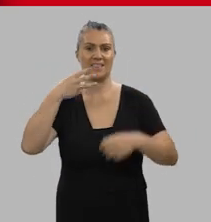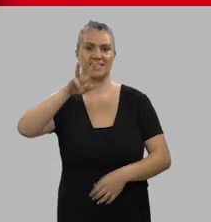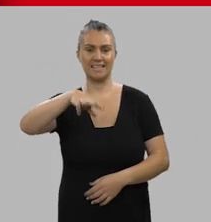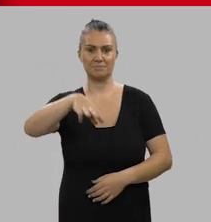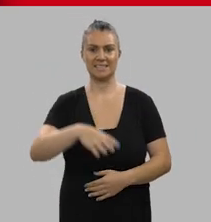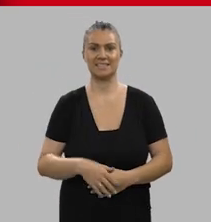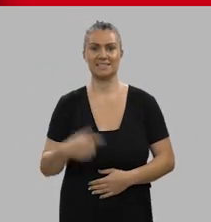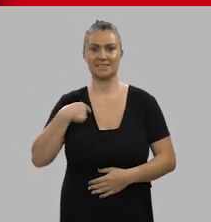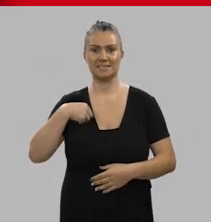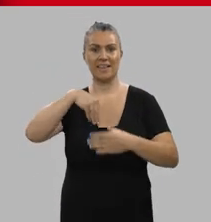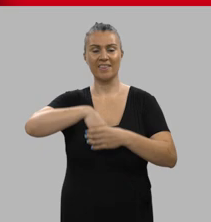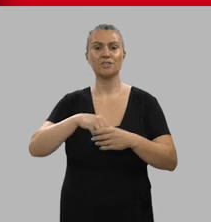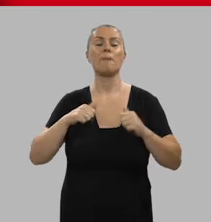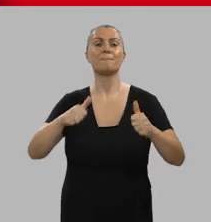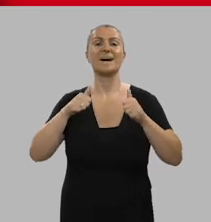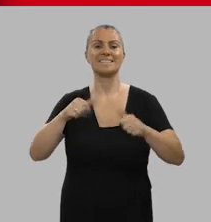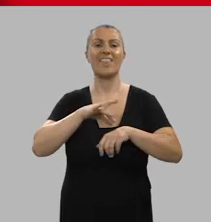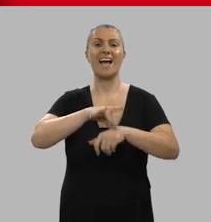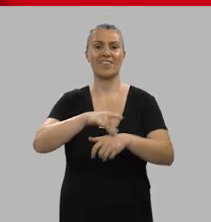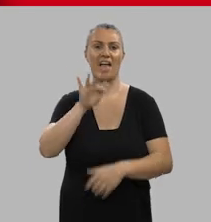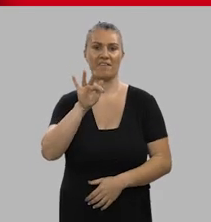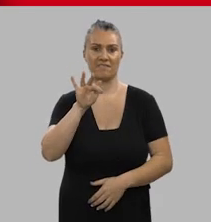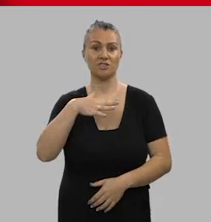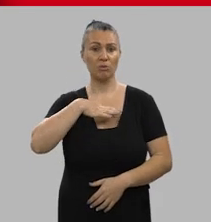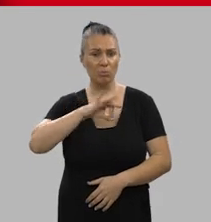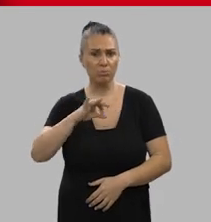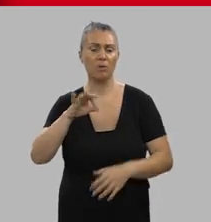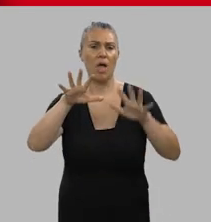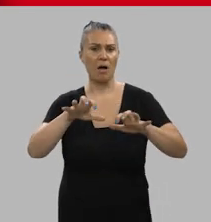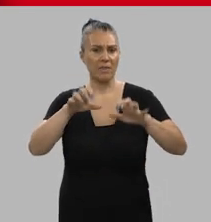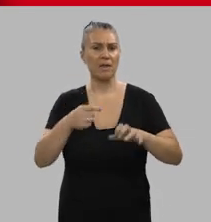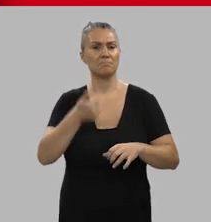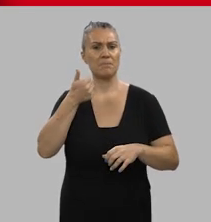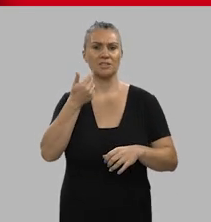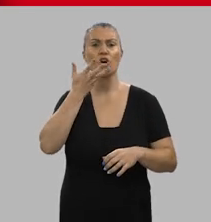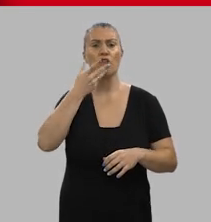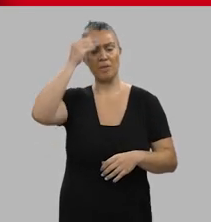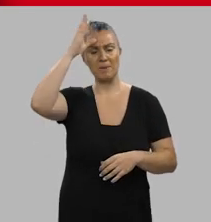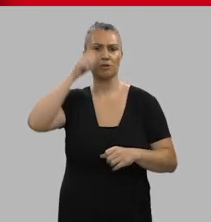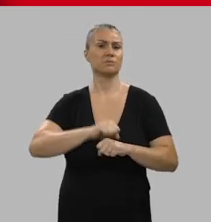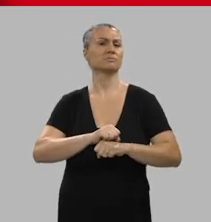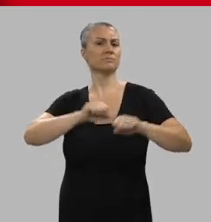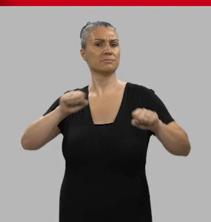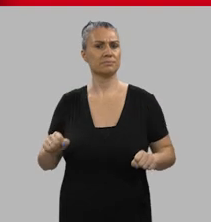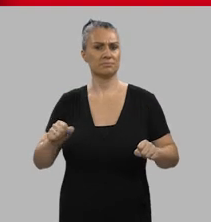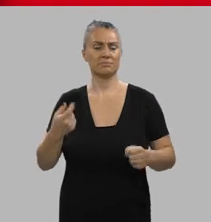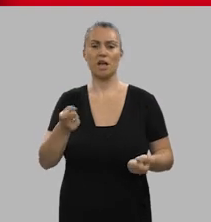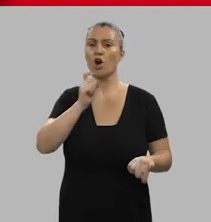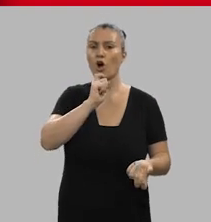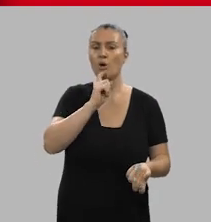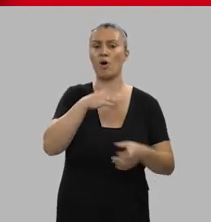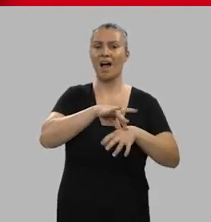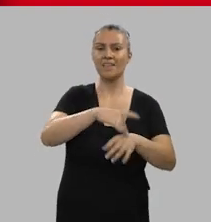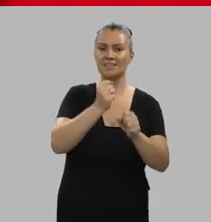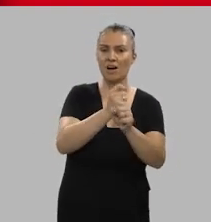prácticas hace 3 meses en el máster de la agencia EFE, en el que he podido aprender y afianzar mis conocimientos acerca de cómo se